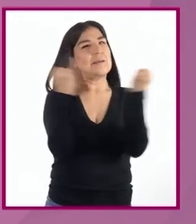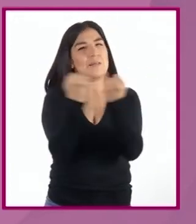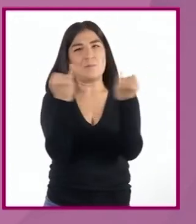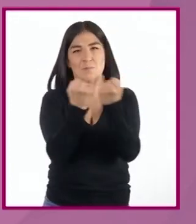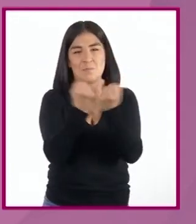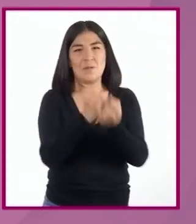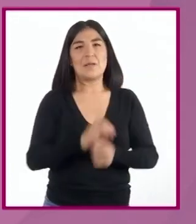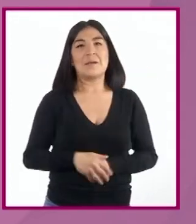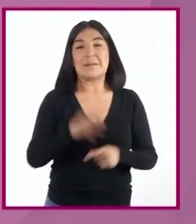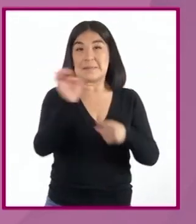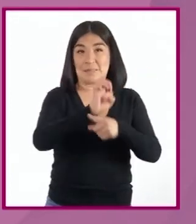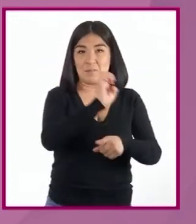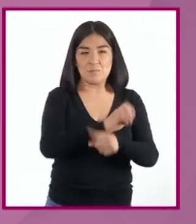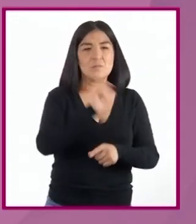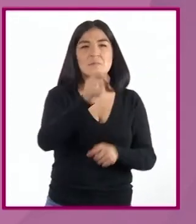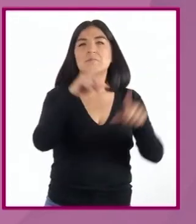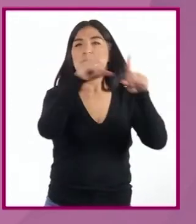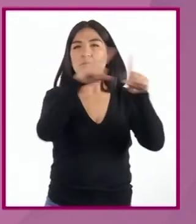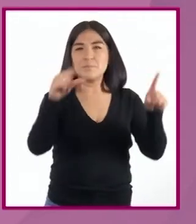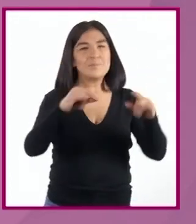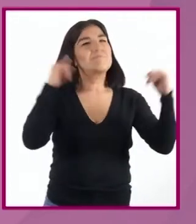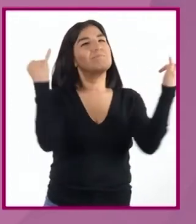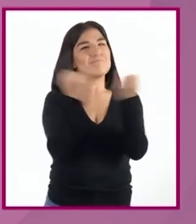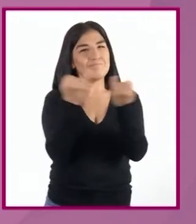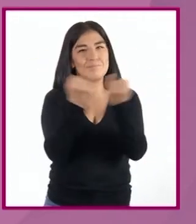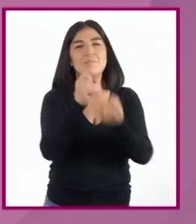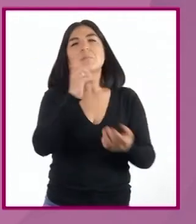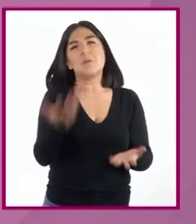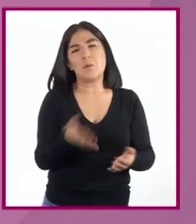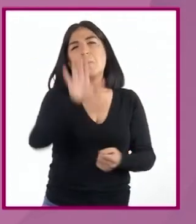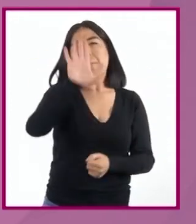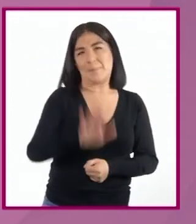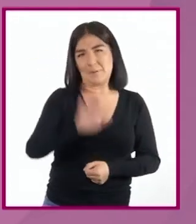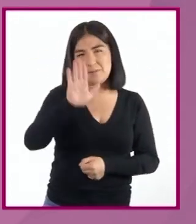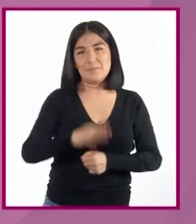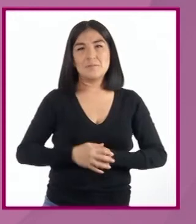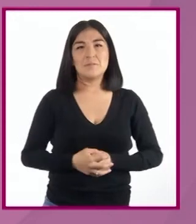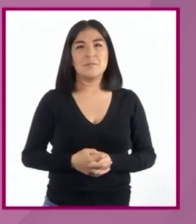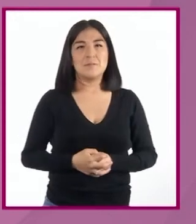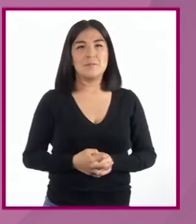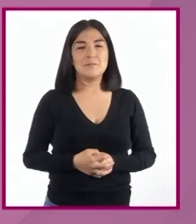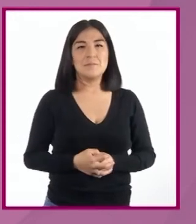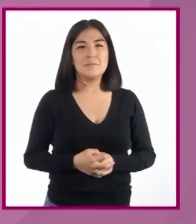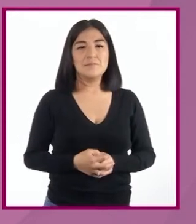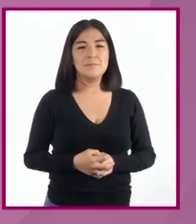congruentes, entonces los triángulos son iguales o congruentes.